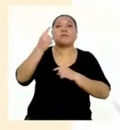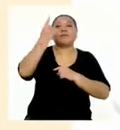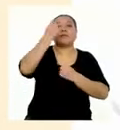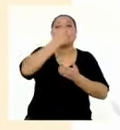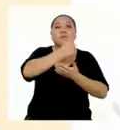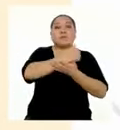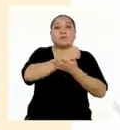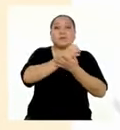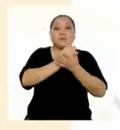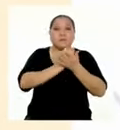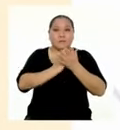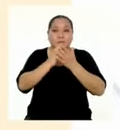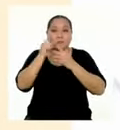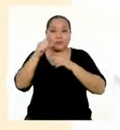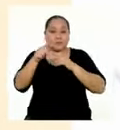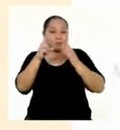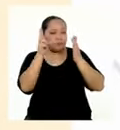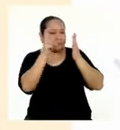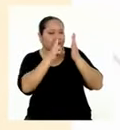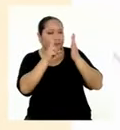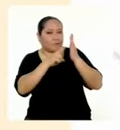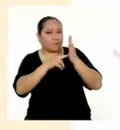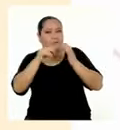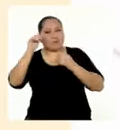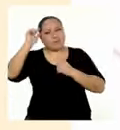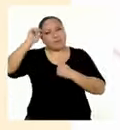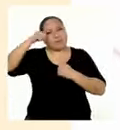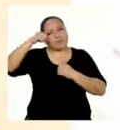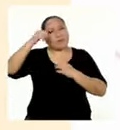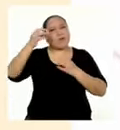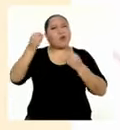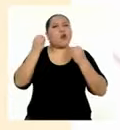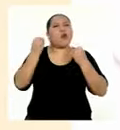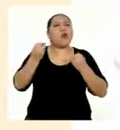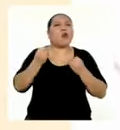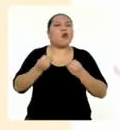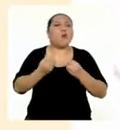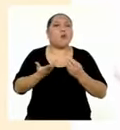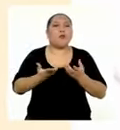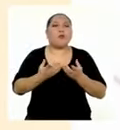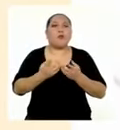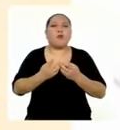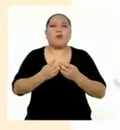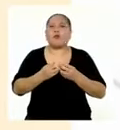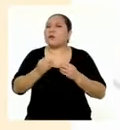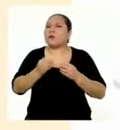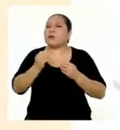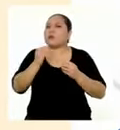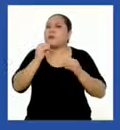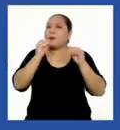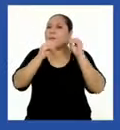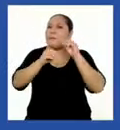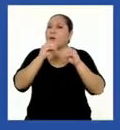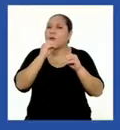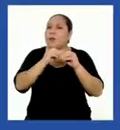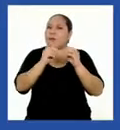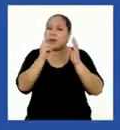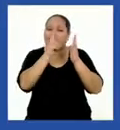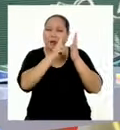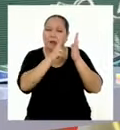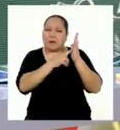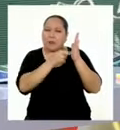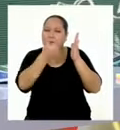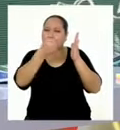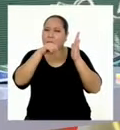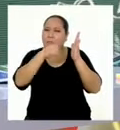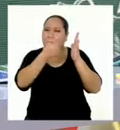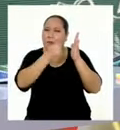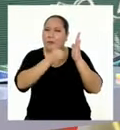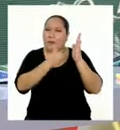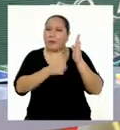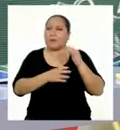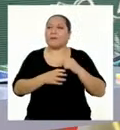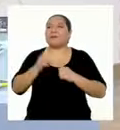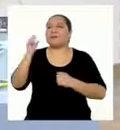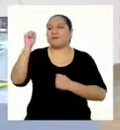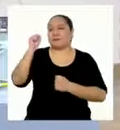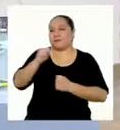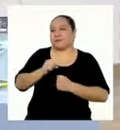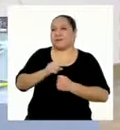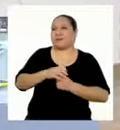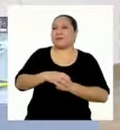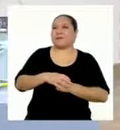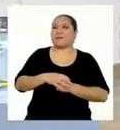primer paso de revisión. ¿Te acuerdas cómo se llamaba el primer criterio? Sí,